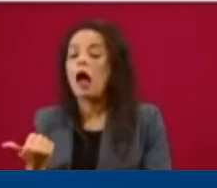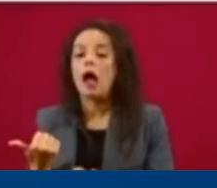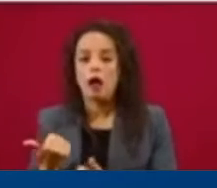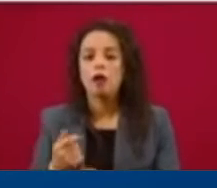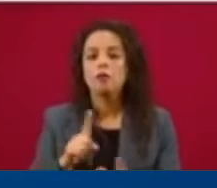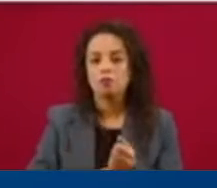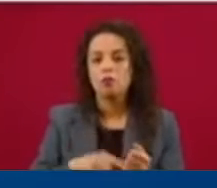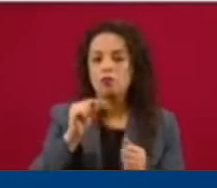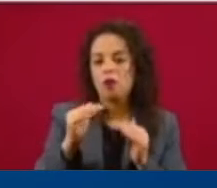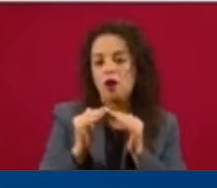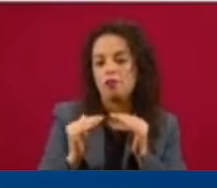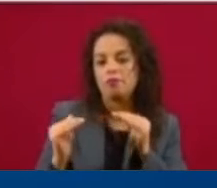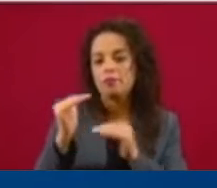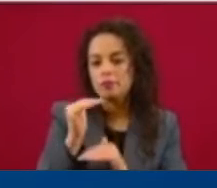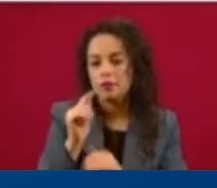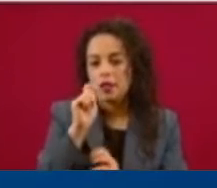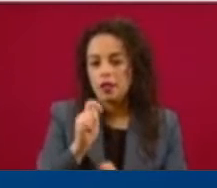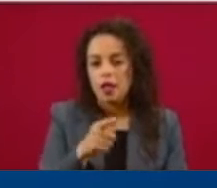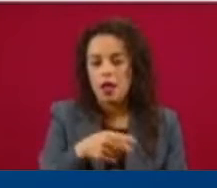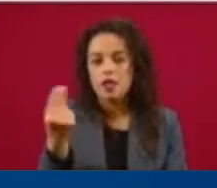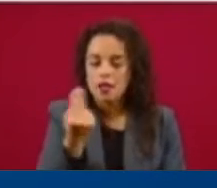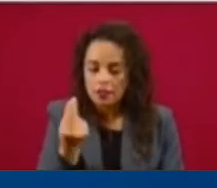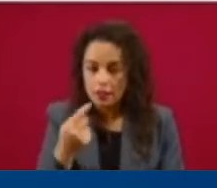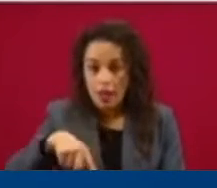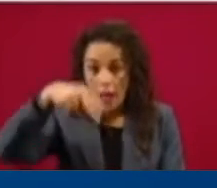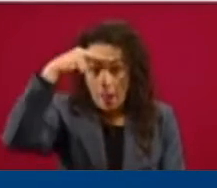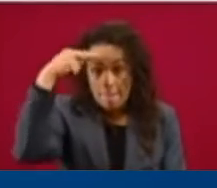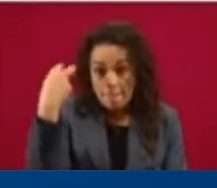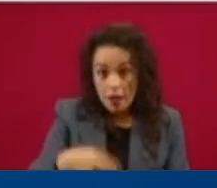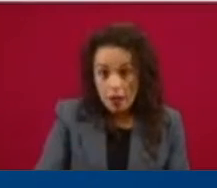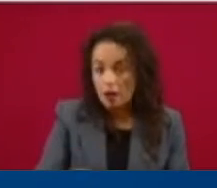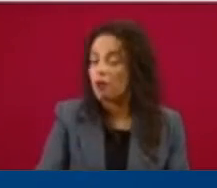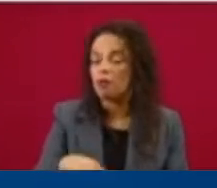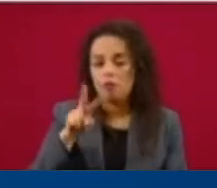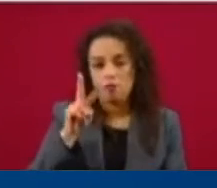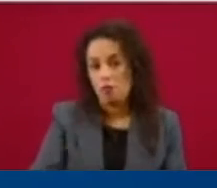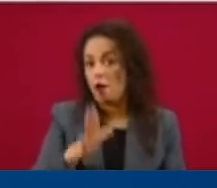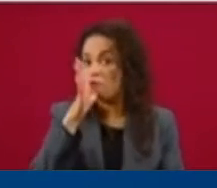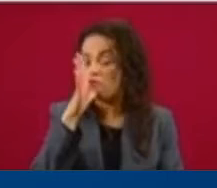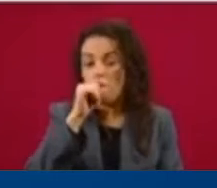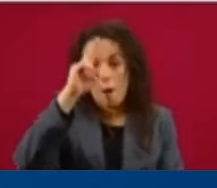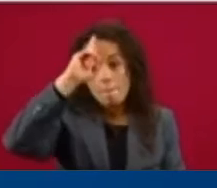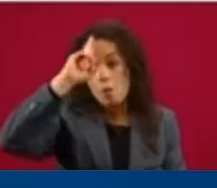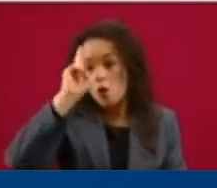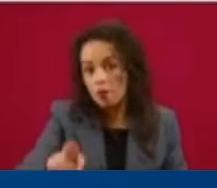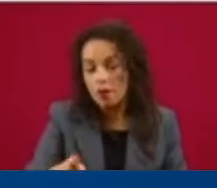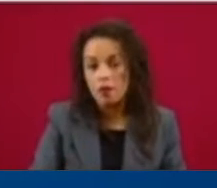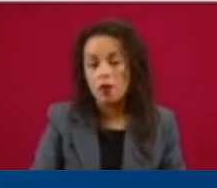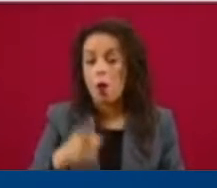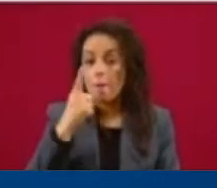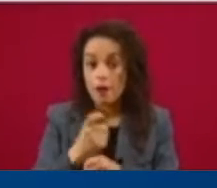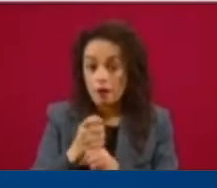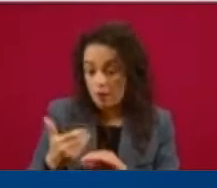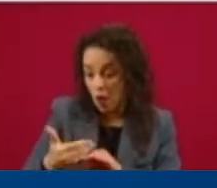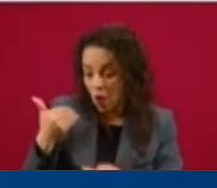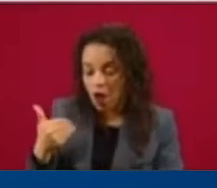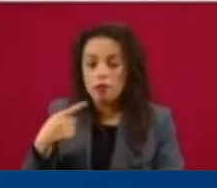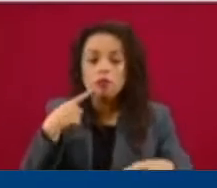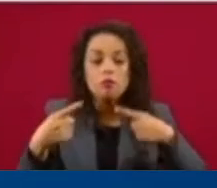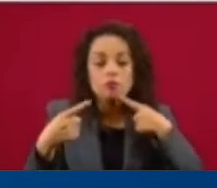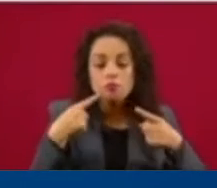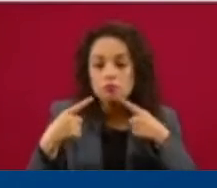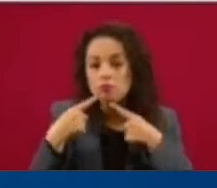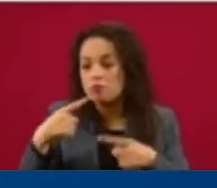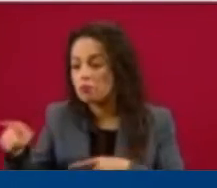en el caso particular de méxico si analizamos cómo se ha comportado la demanda consumo privado consumo público inversión y